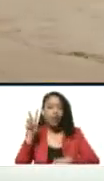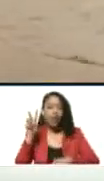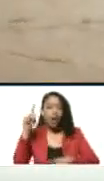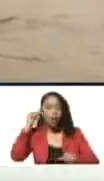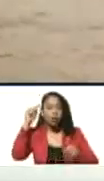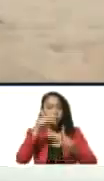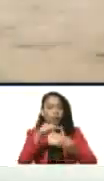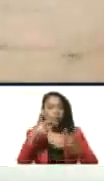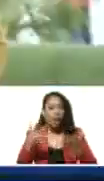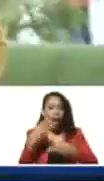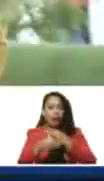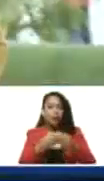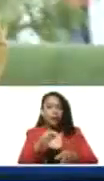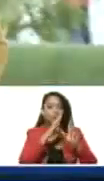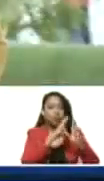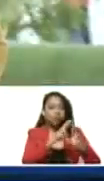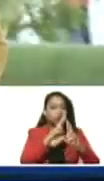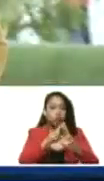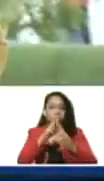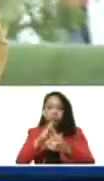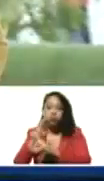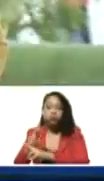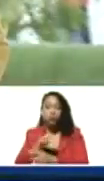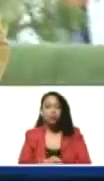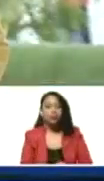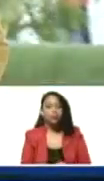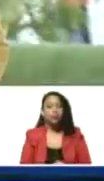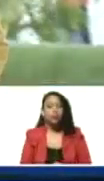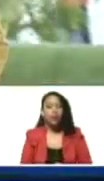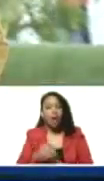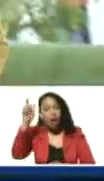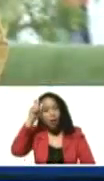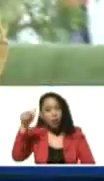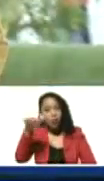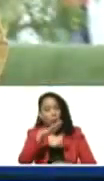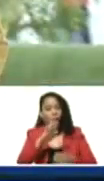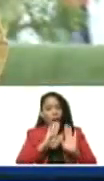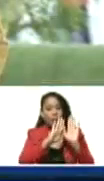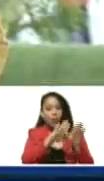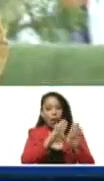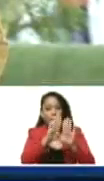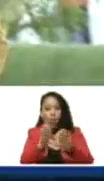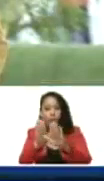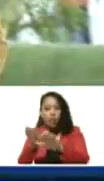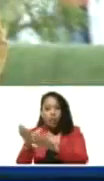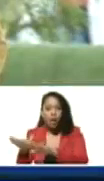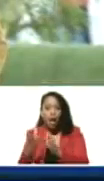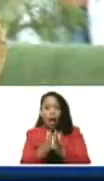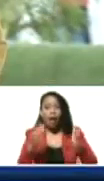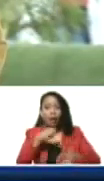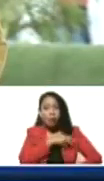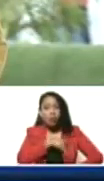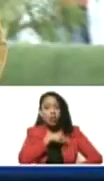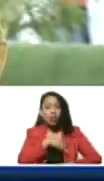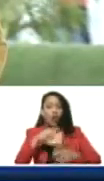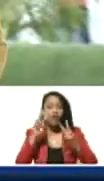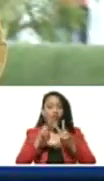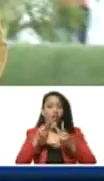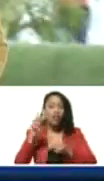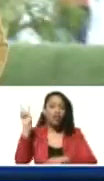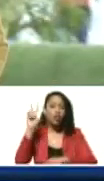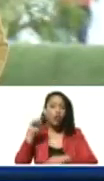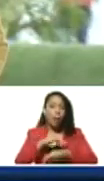de responder, de darle respuesta al pueblo. La gran misión Vivienda Venezuela,